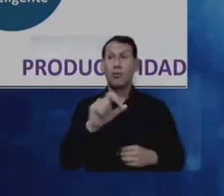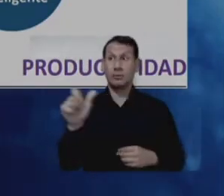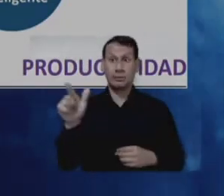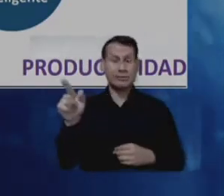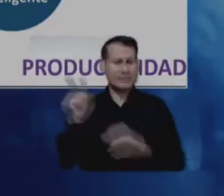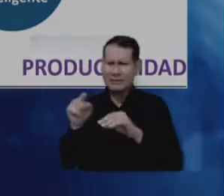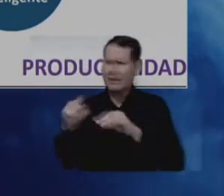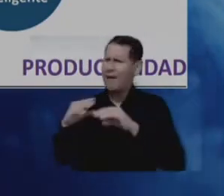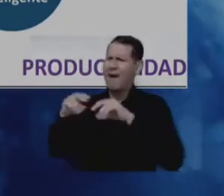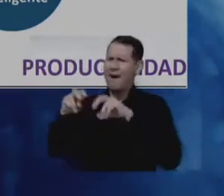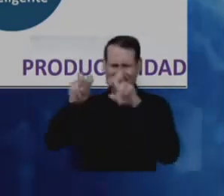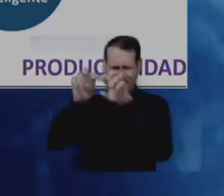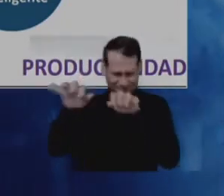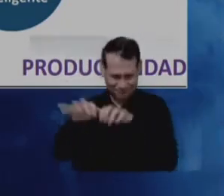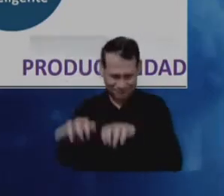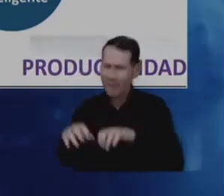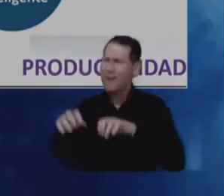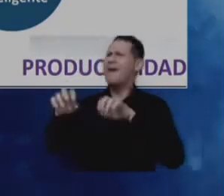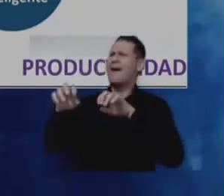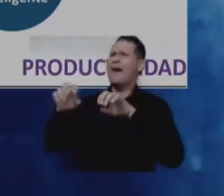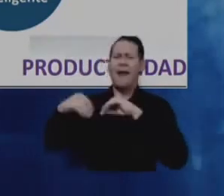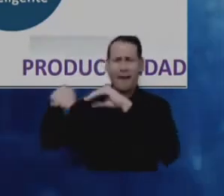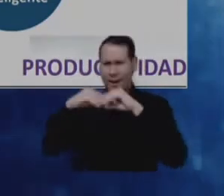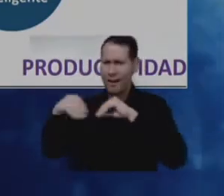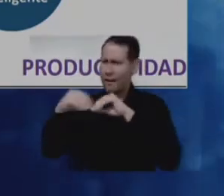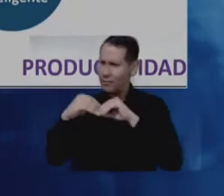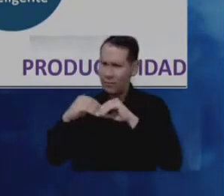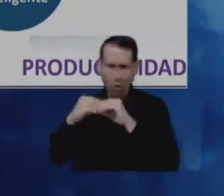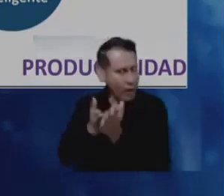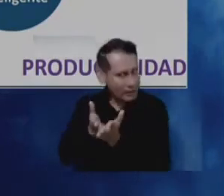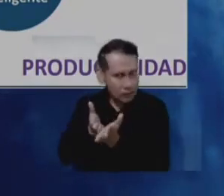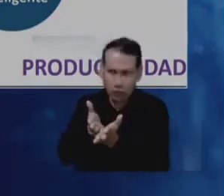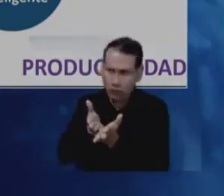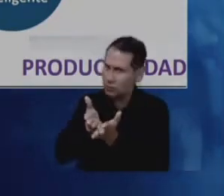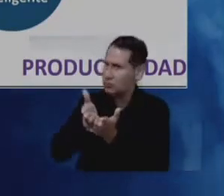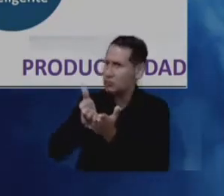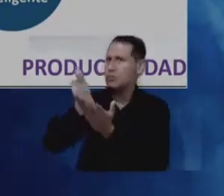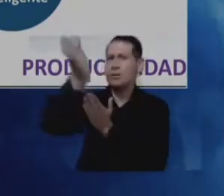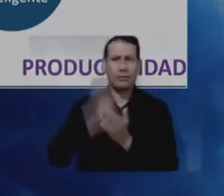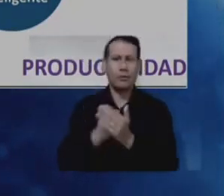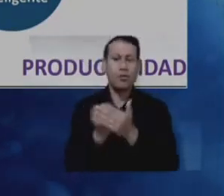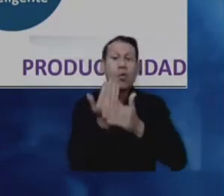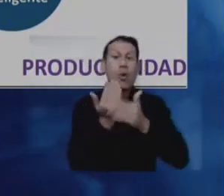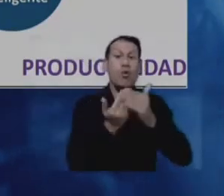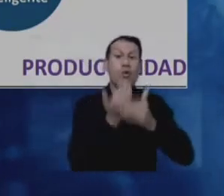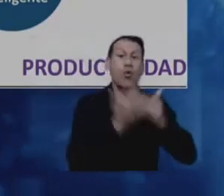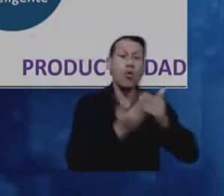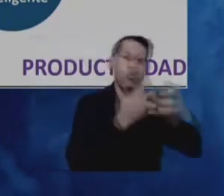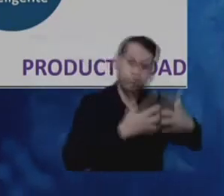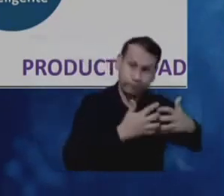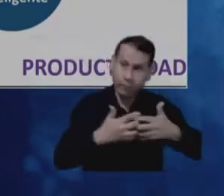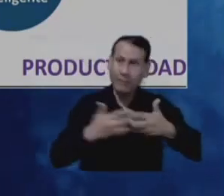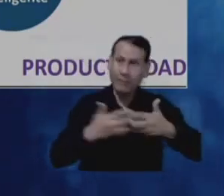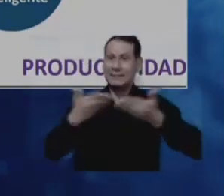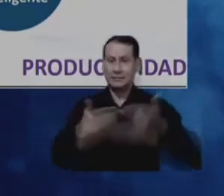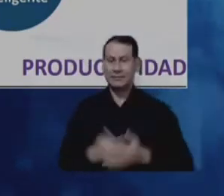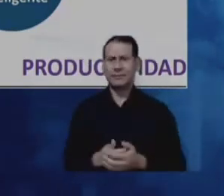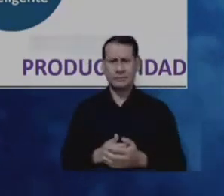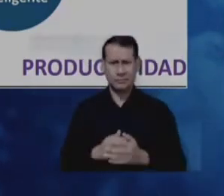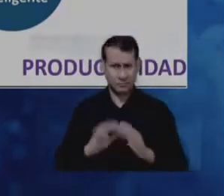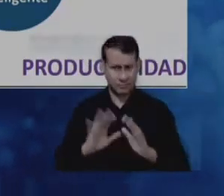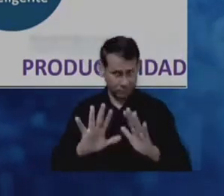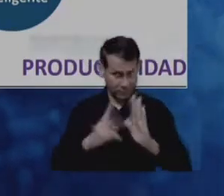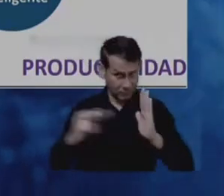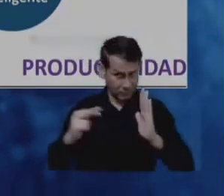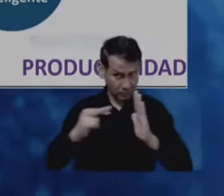vez más consistentes en la capacidad de nuevos productos y servicios. Pero la transformación digital no es solo tecnología. Nosotros desde la ANDI la vemos como